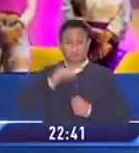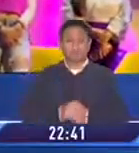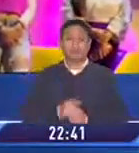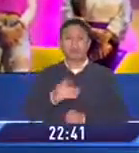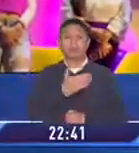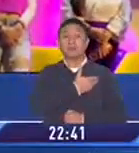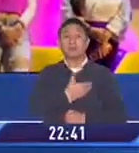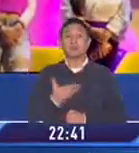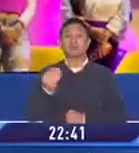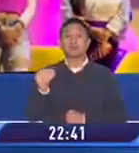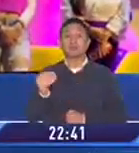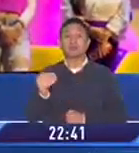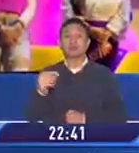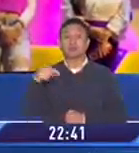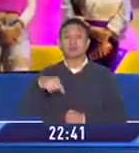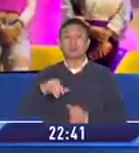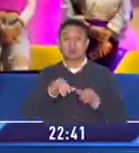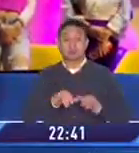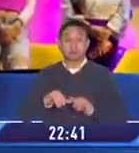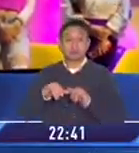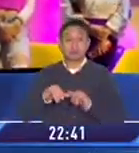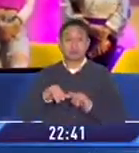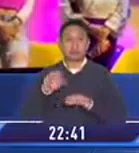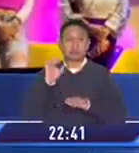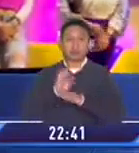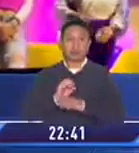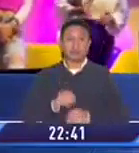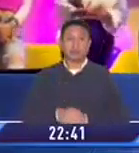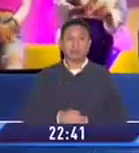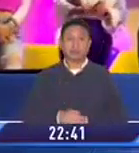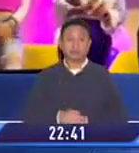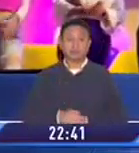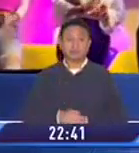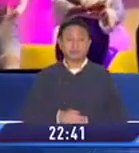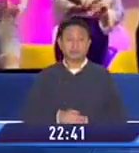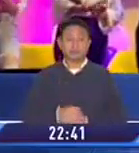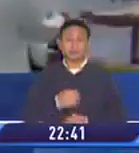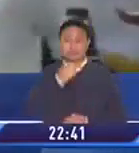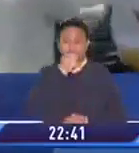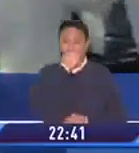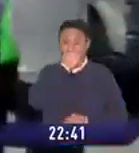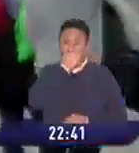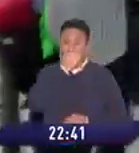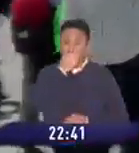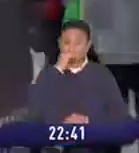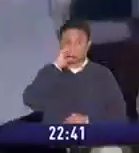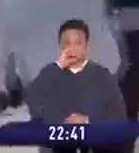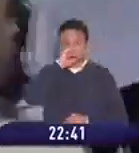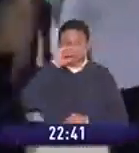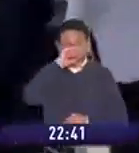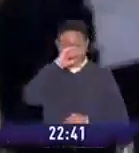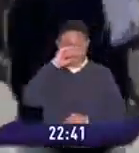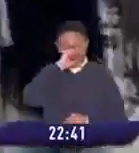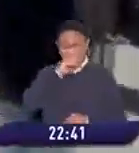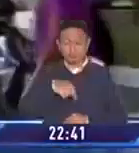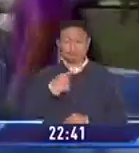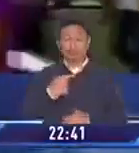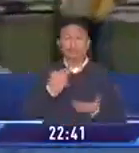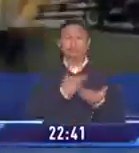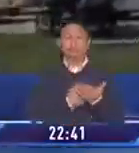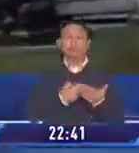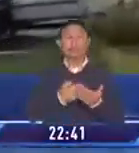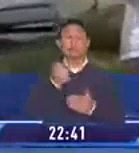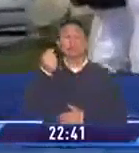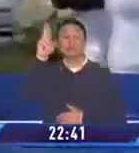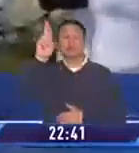presidente más joven democráticamente electo en la historia de Latinoamérica. Su próximo mitin, según su agenda, sería en el